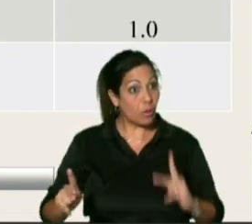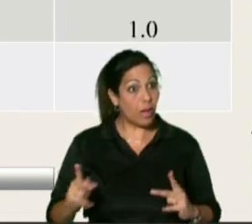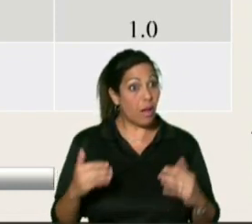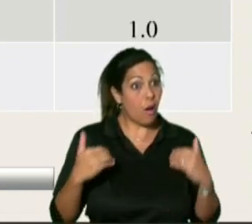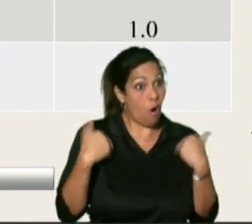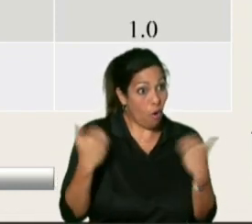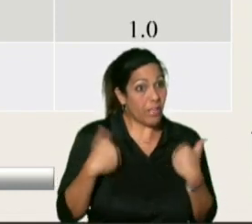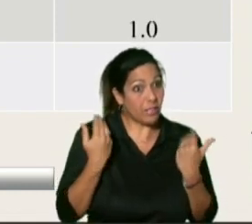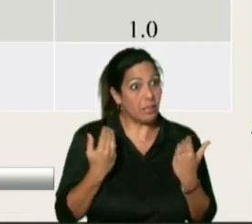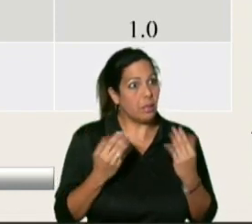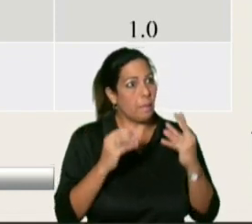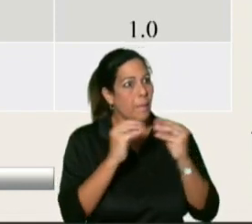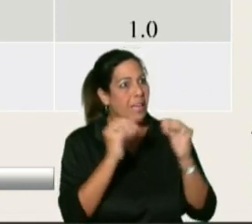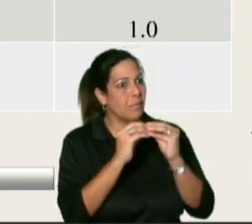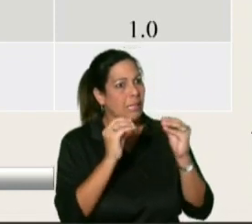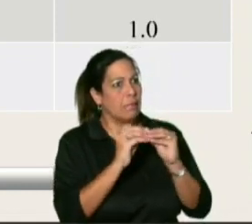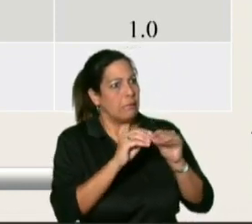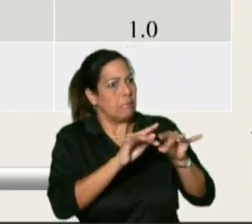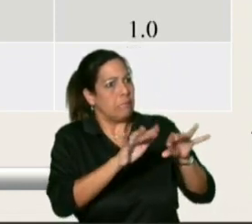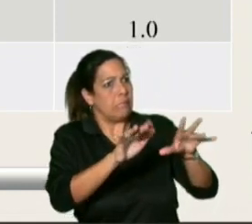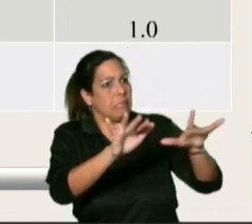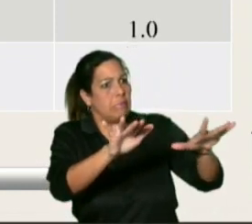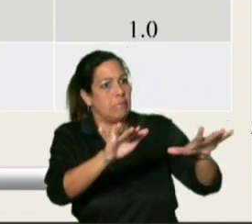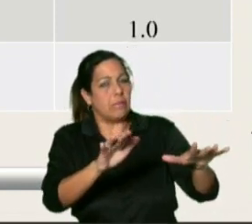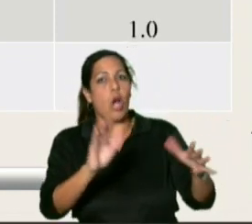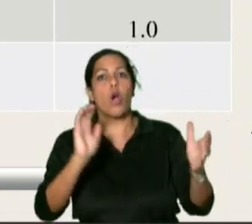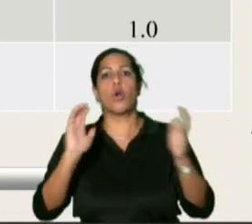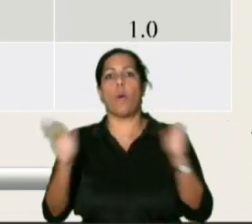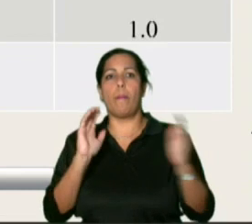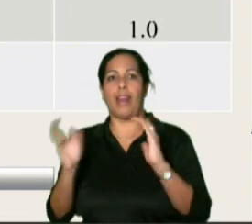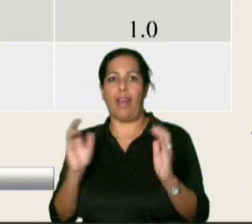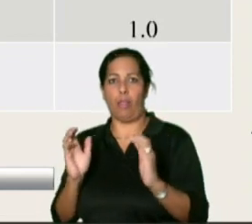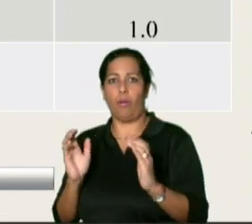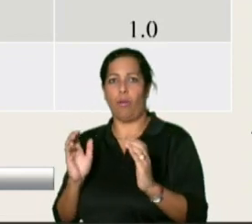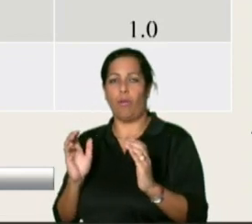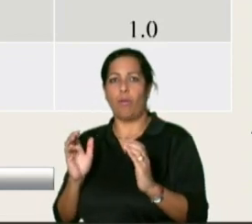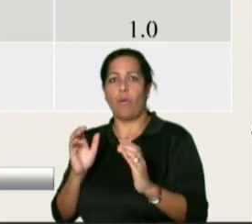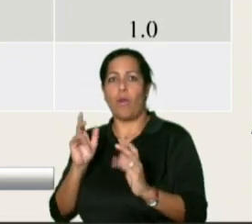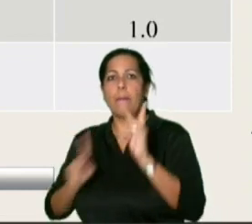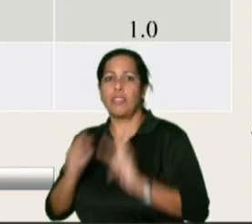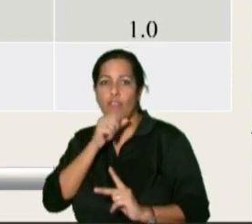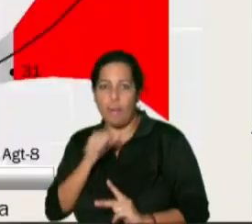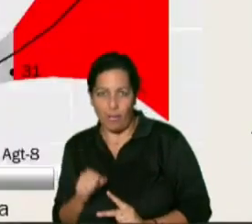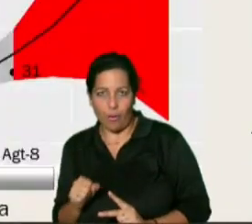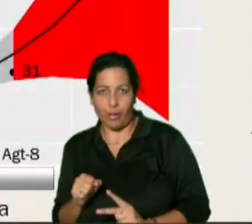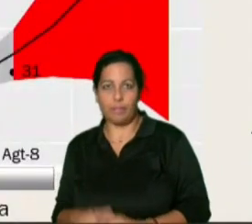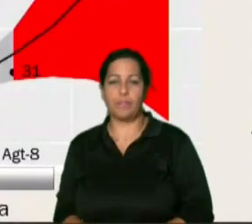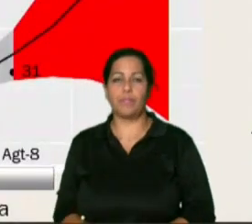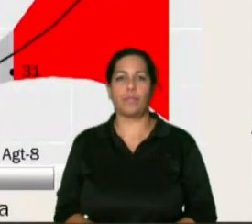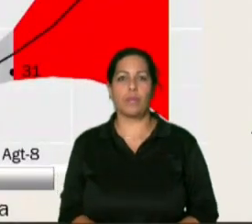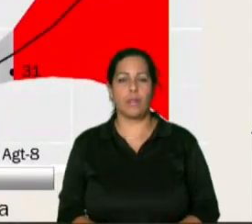ver muchos más contagios que los mayores. Muy diferente a lo que ocurre con las muertes. La próxima.